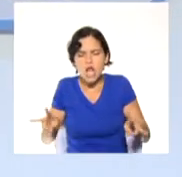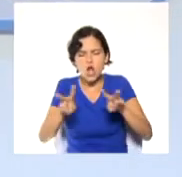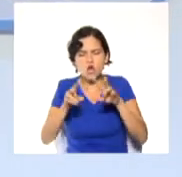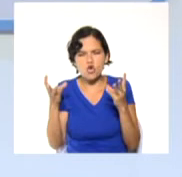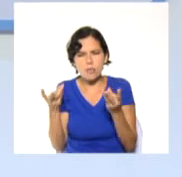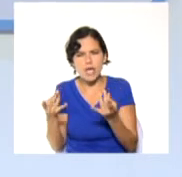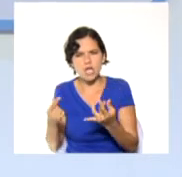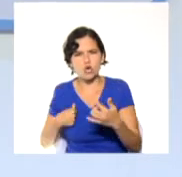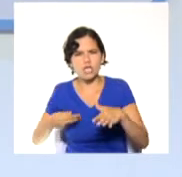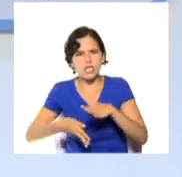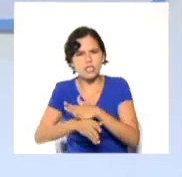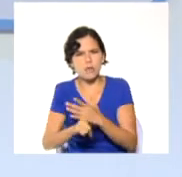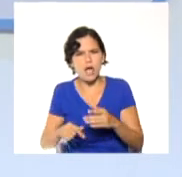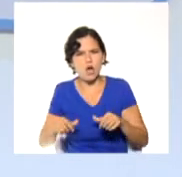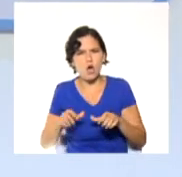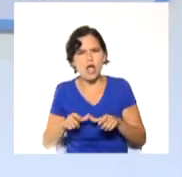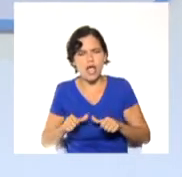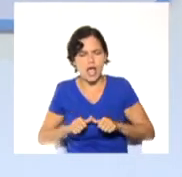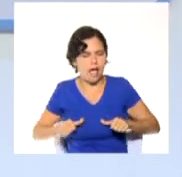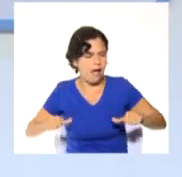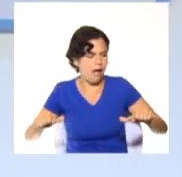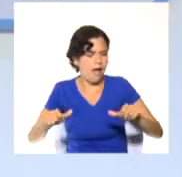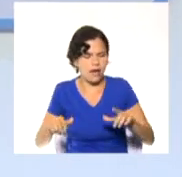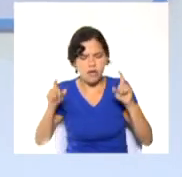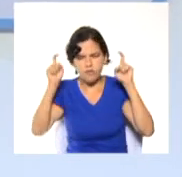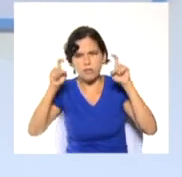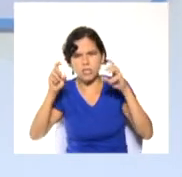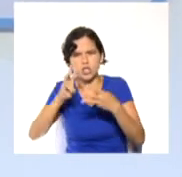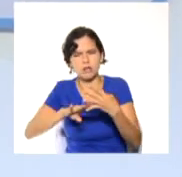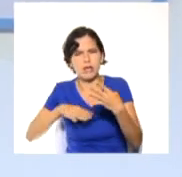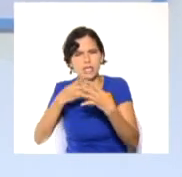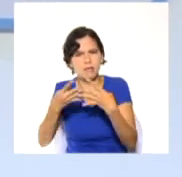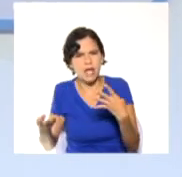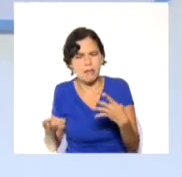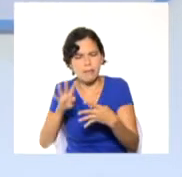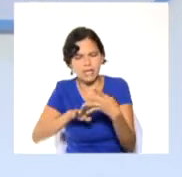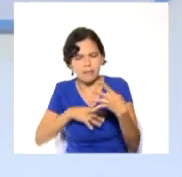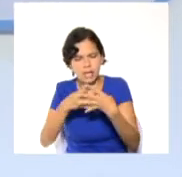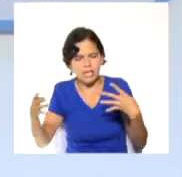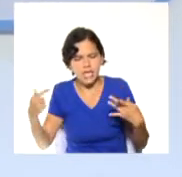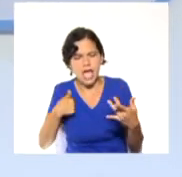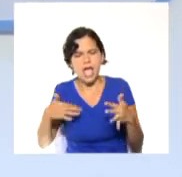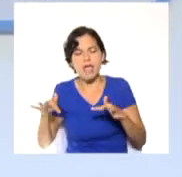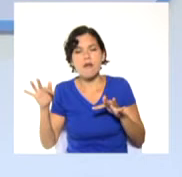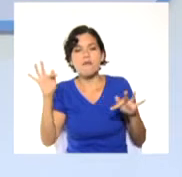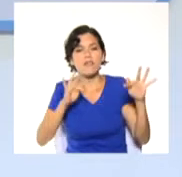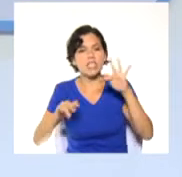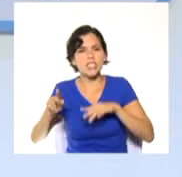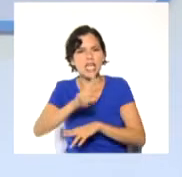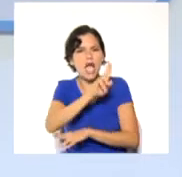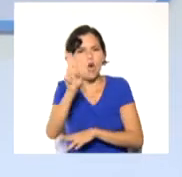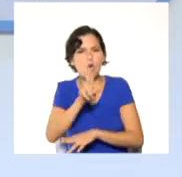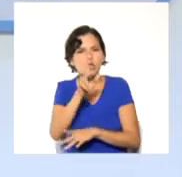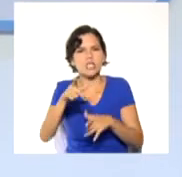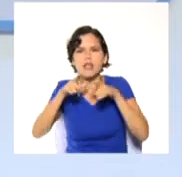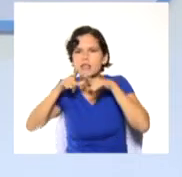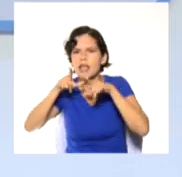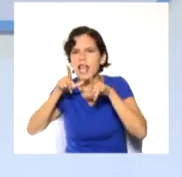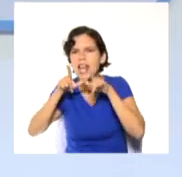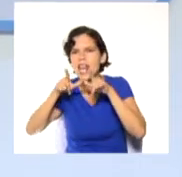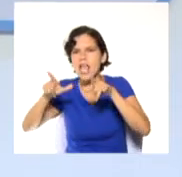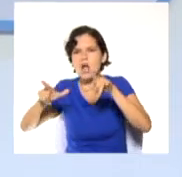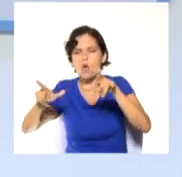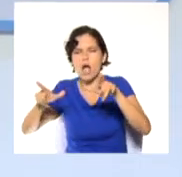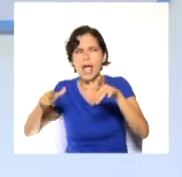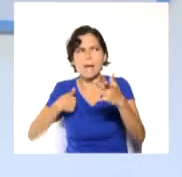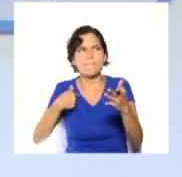como al área de formación de matemática. Pues en física utiliza este lenguaje matemático para el